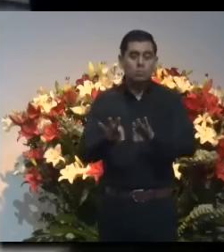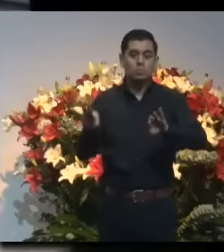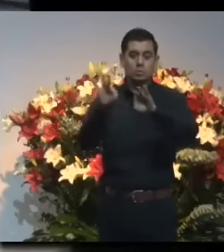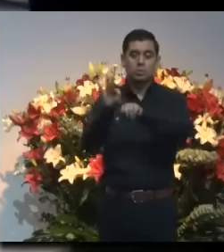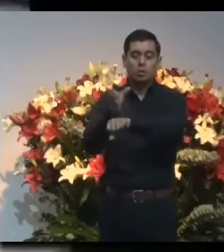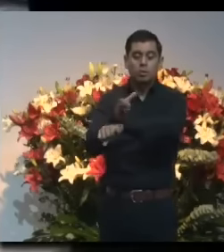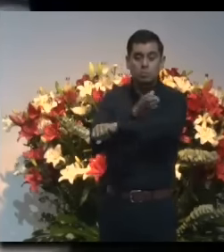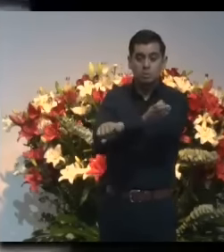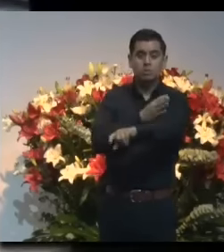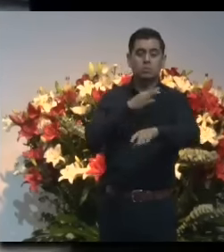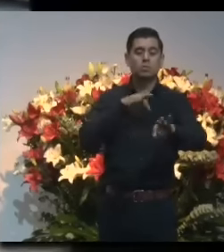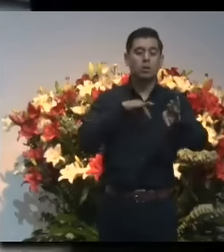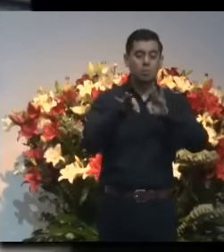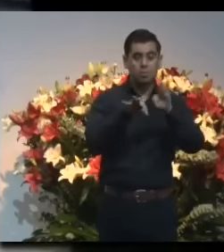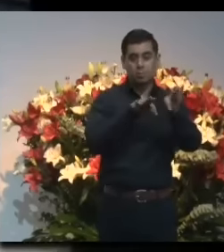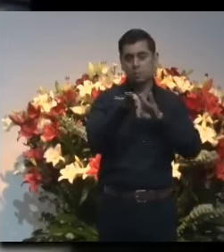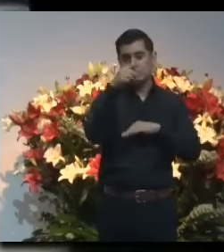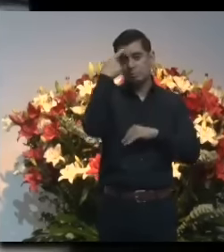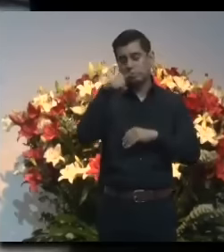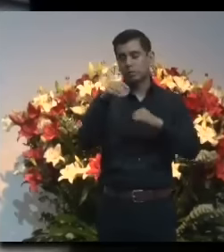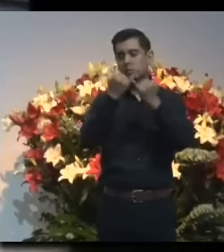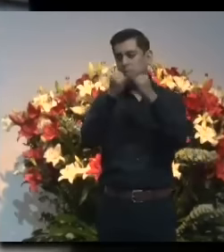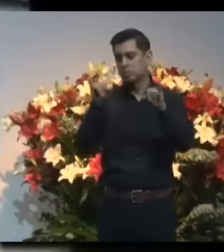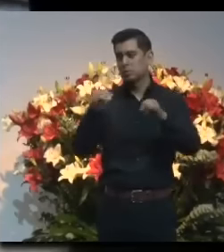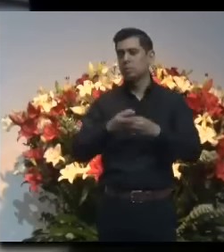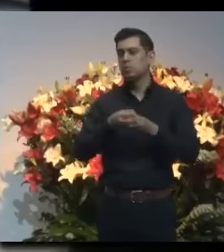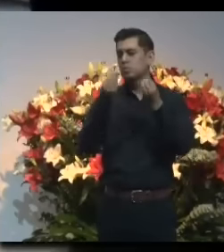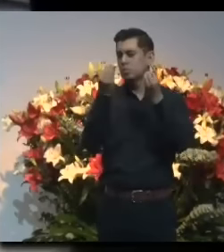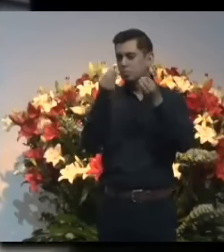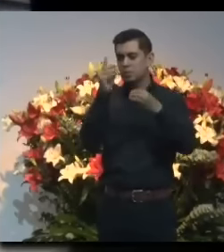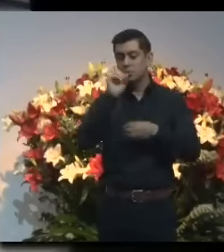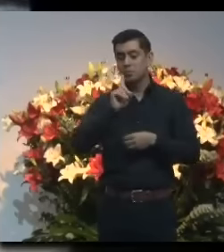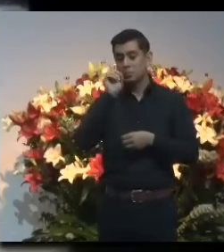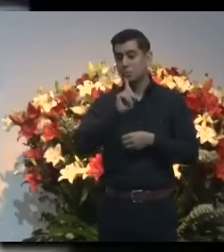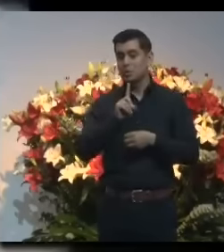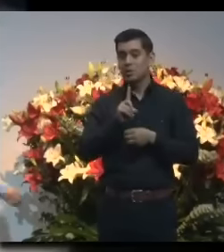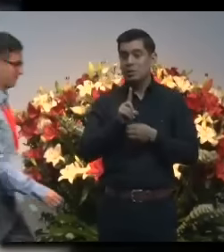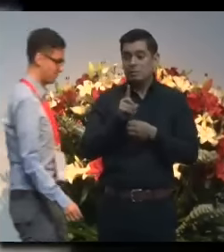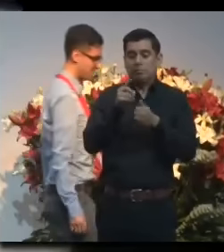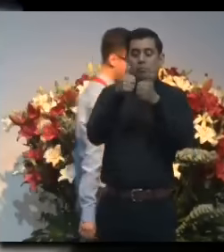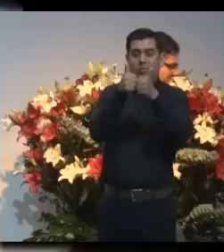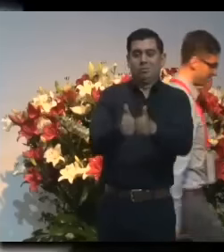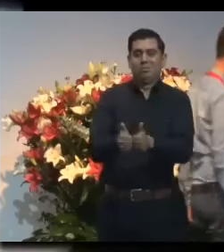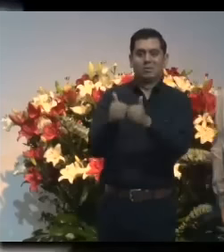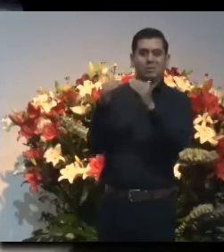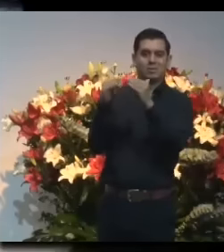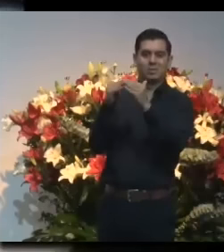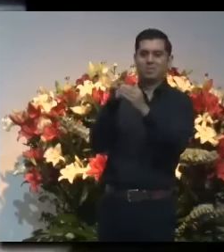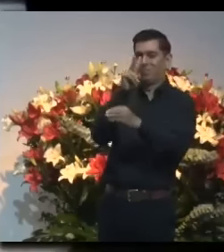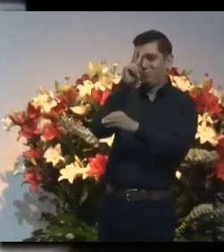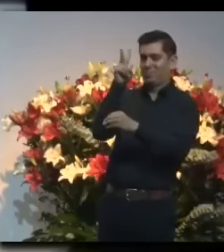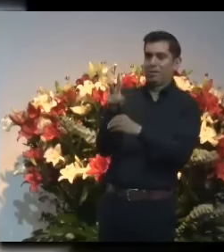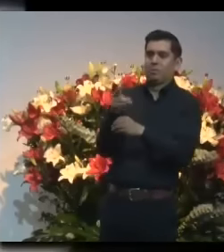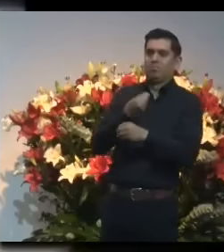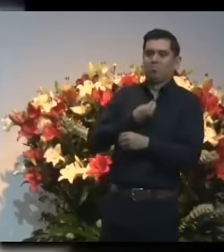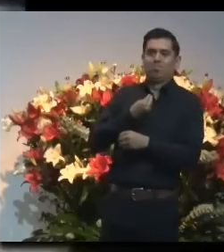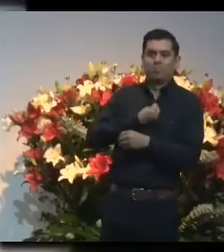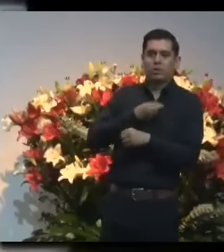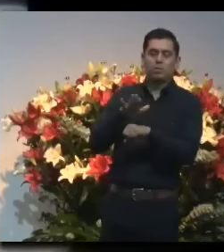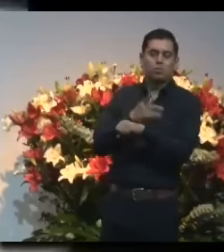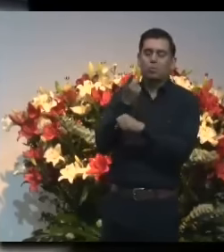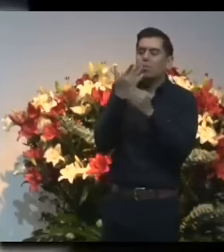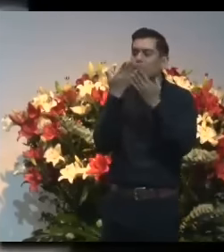de empleo, para que logren su independencia. Muchas mujeres no dejan la violencia porque no tienen independencia económica. Eso es por un